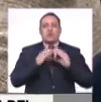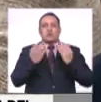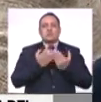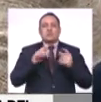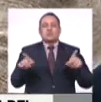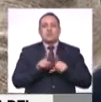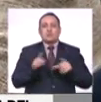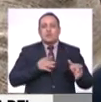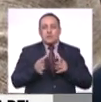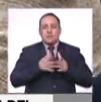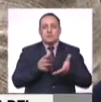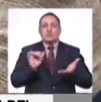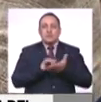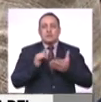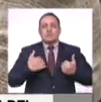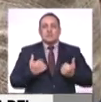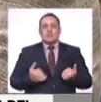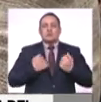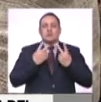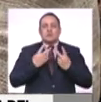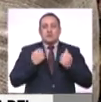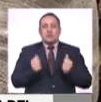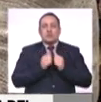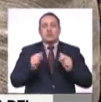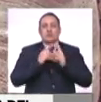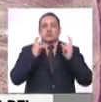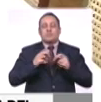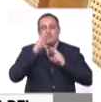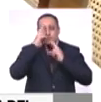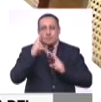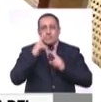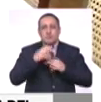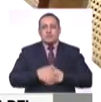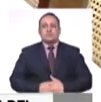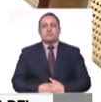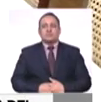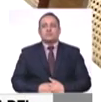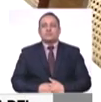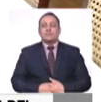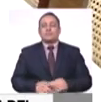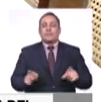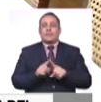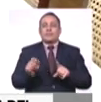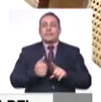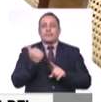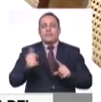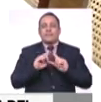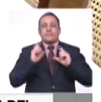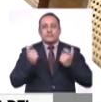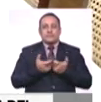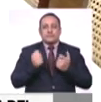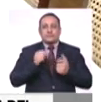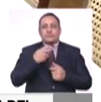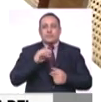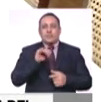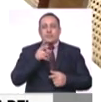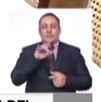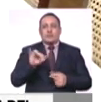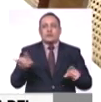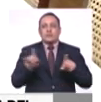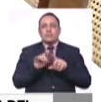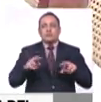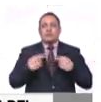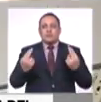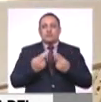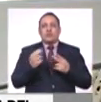en el sentido, pues, de que el género se debe respetar. En otro momento, la congresista Heidi Juárez solicitó una